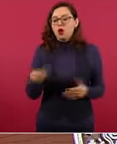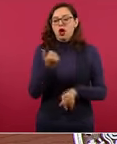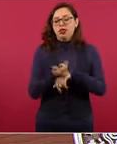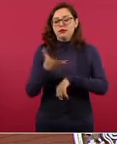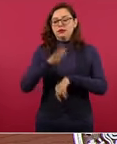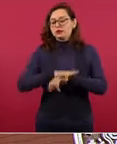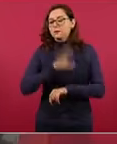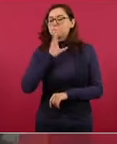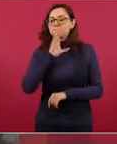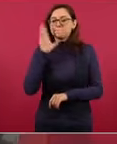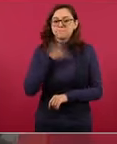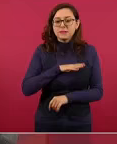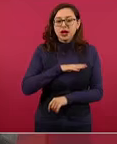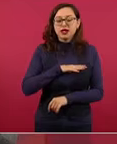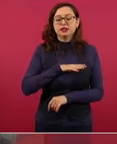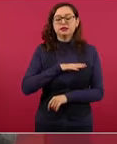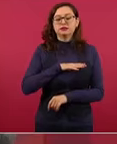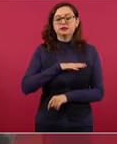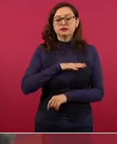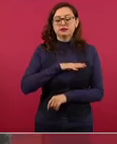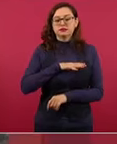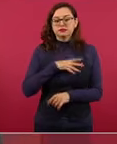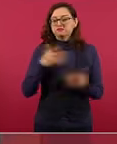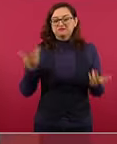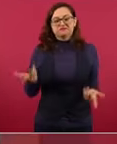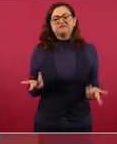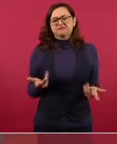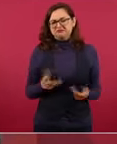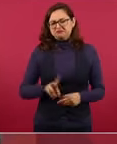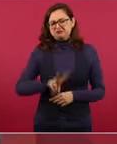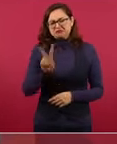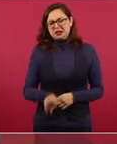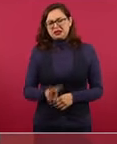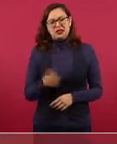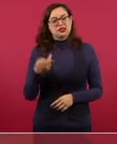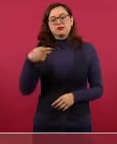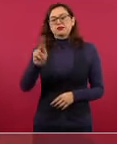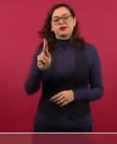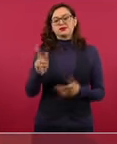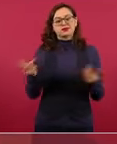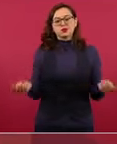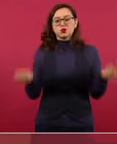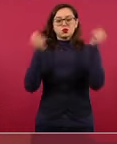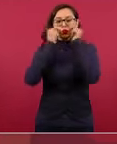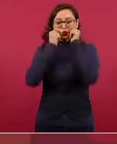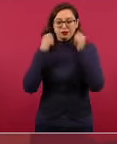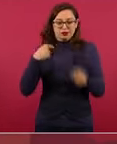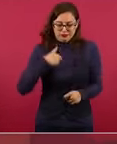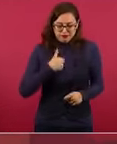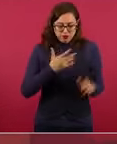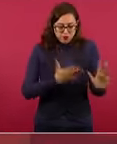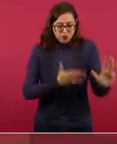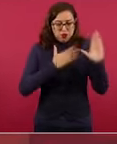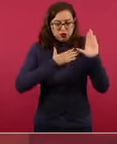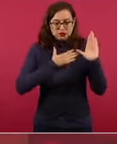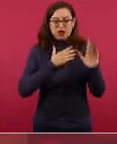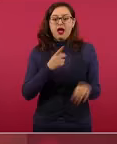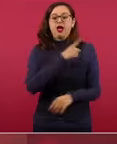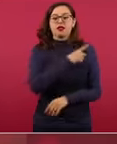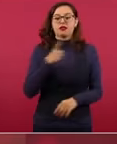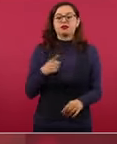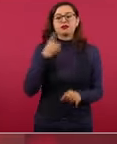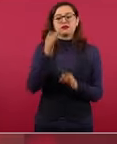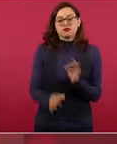administradores lo que sea tenemos nosotros que cumplir y eso se los